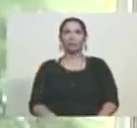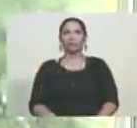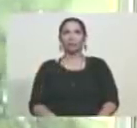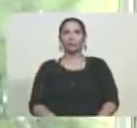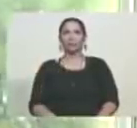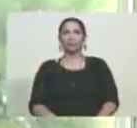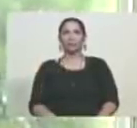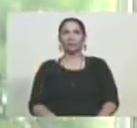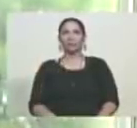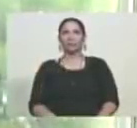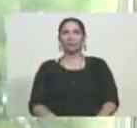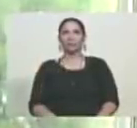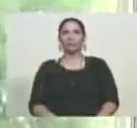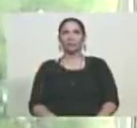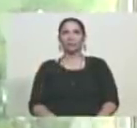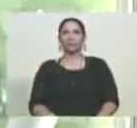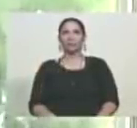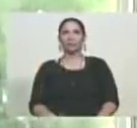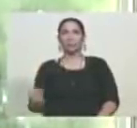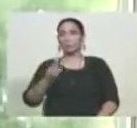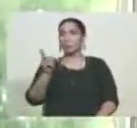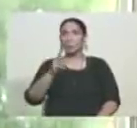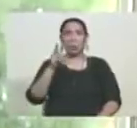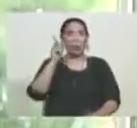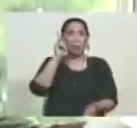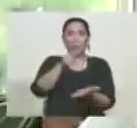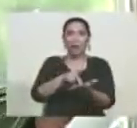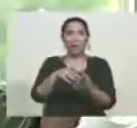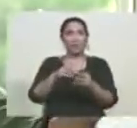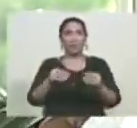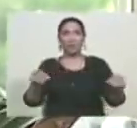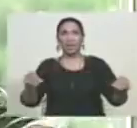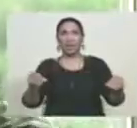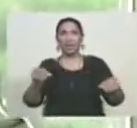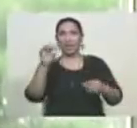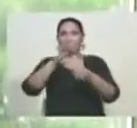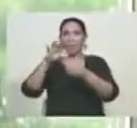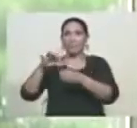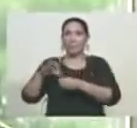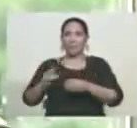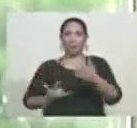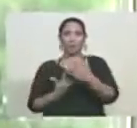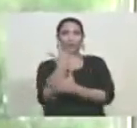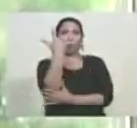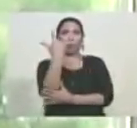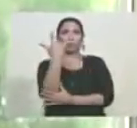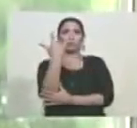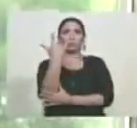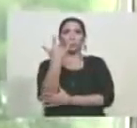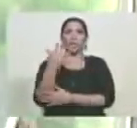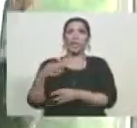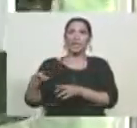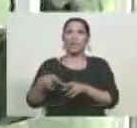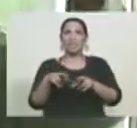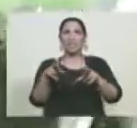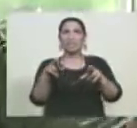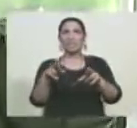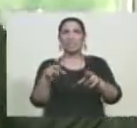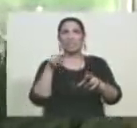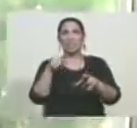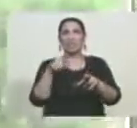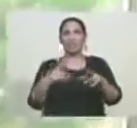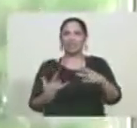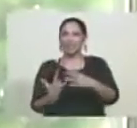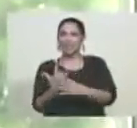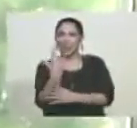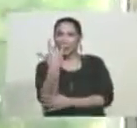el 2 de oro. Y entonces no van por la tierra para sembrarle árboles ahí para sostener las riberas del río, no. Van por ese